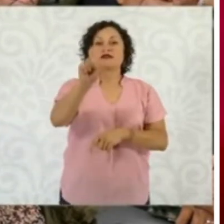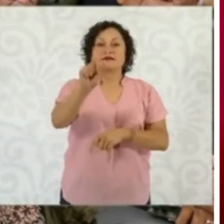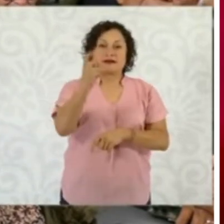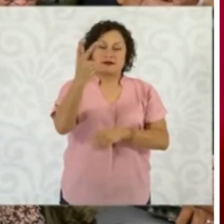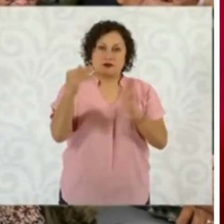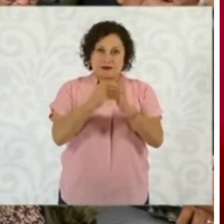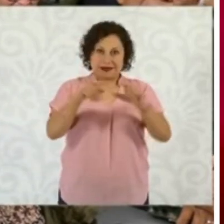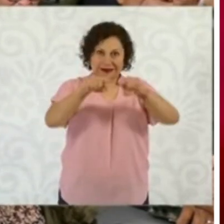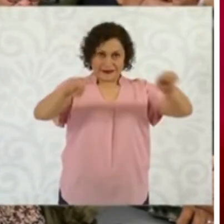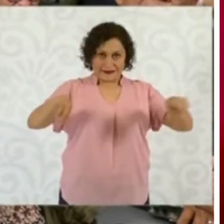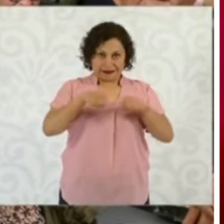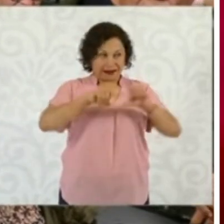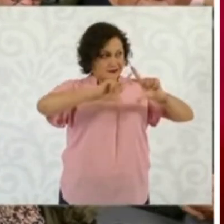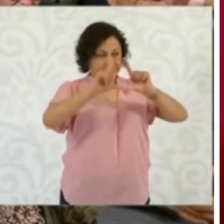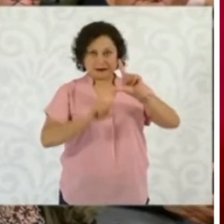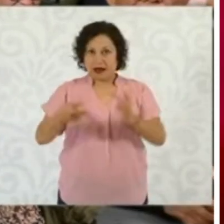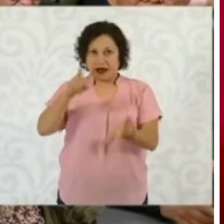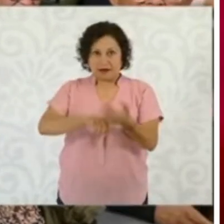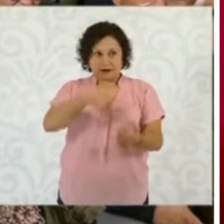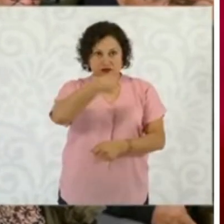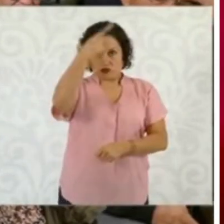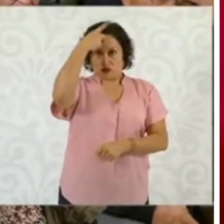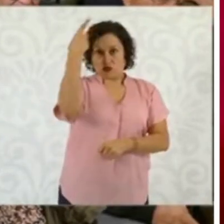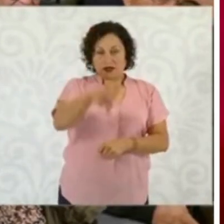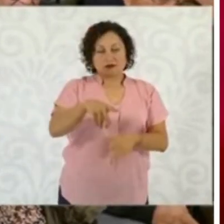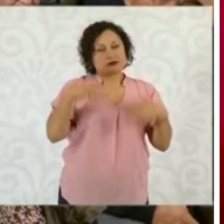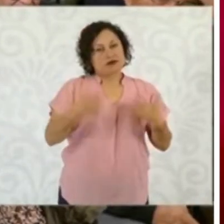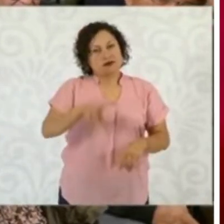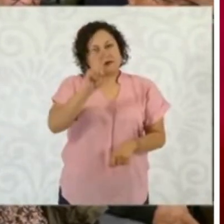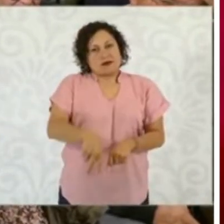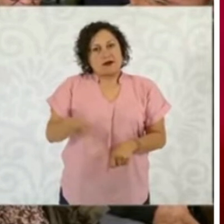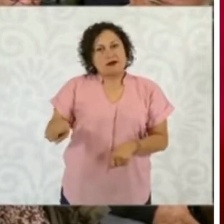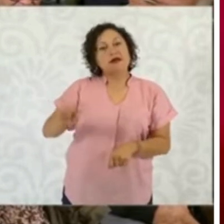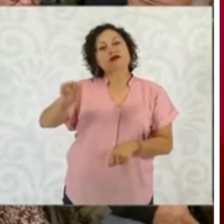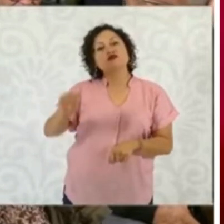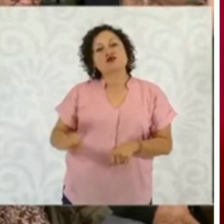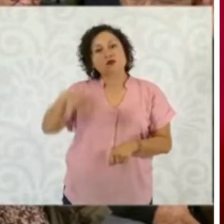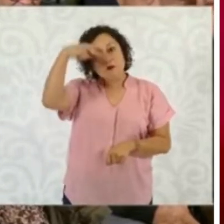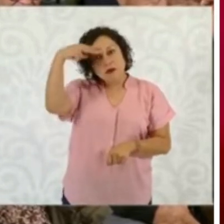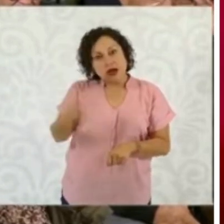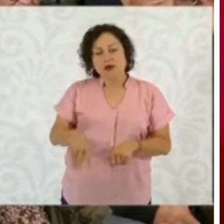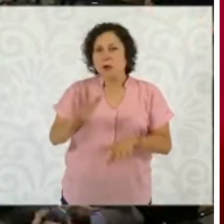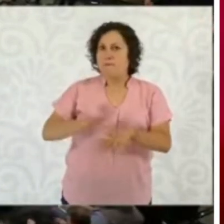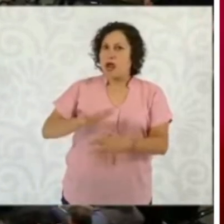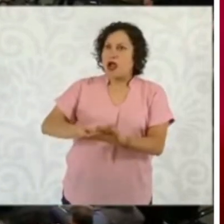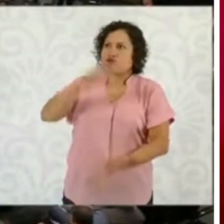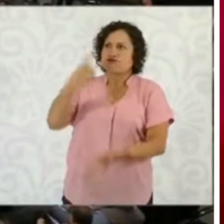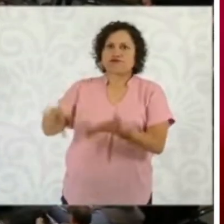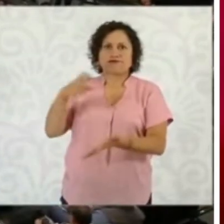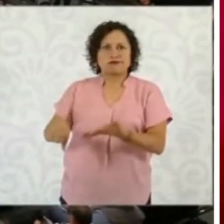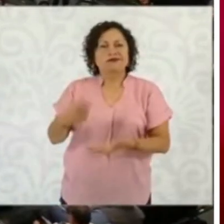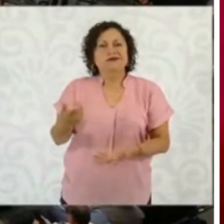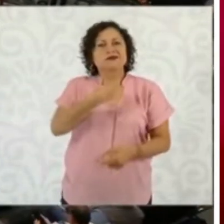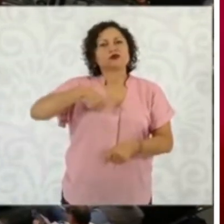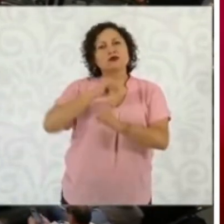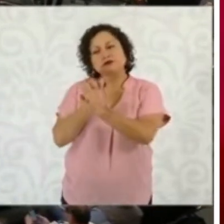los casos más indignantes es el sureste mexicano. Hemos seguido con esta investigación y hemos documentado que este despojo